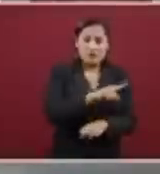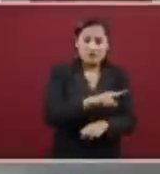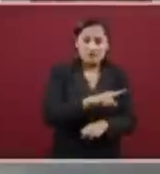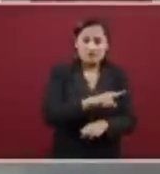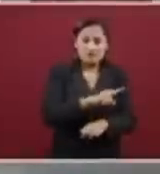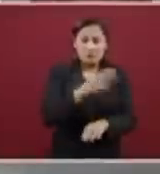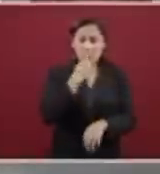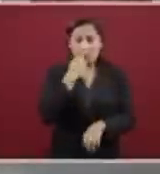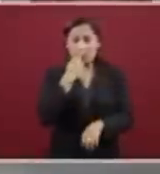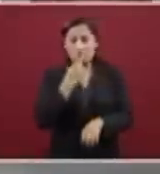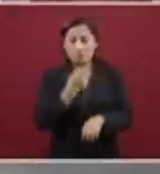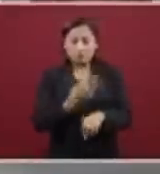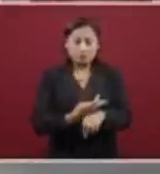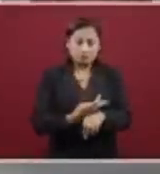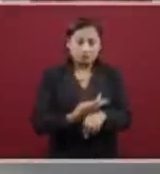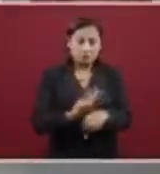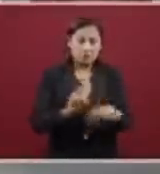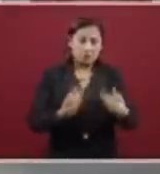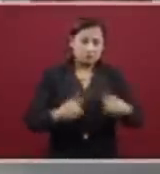pero nosotros